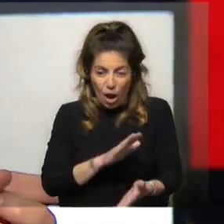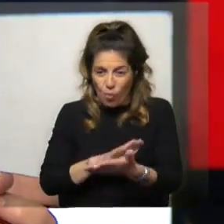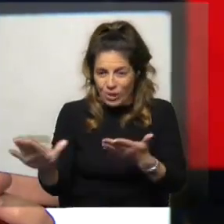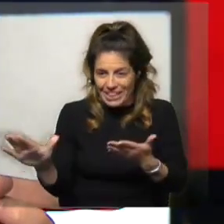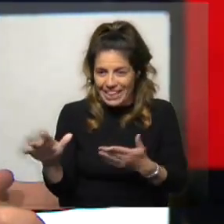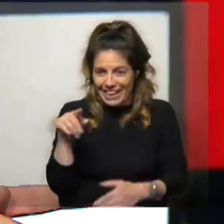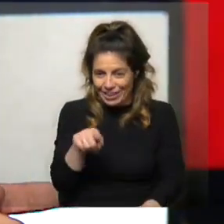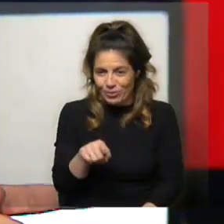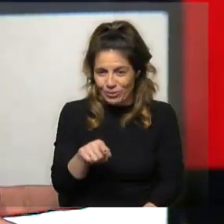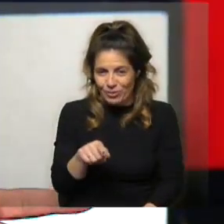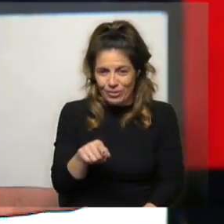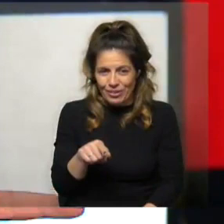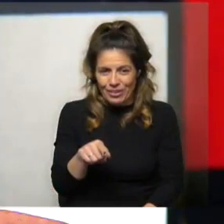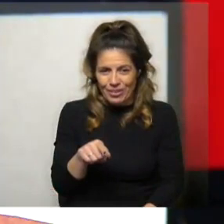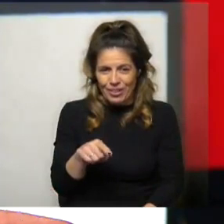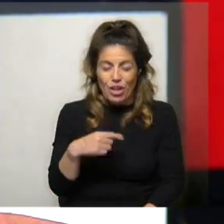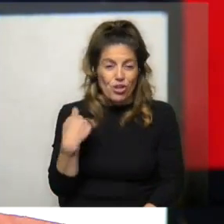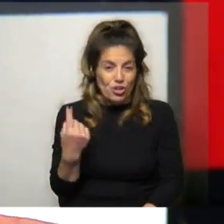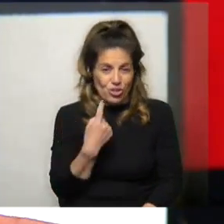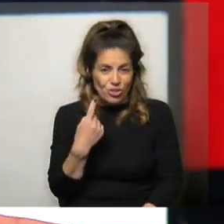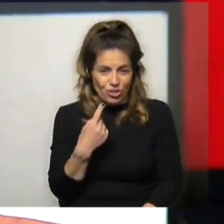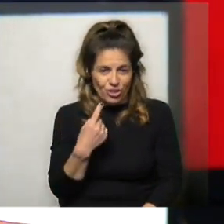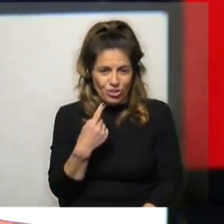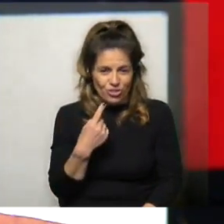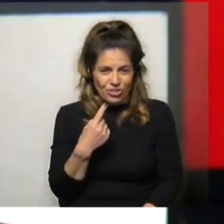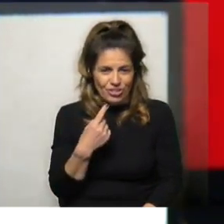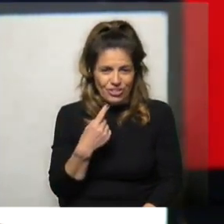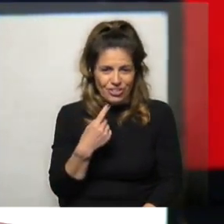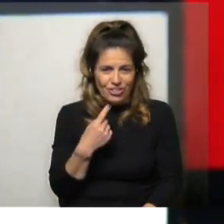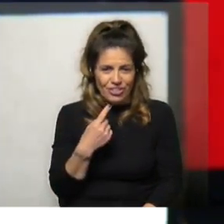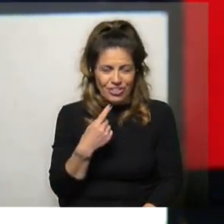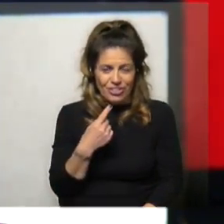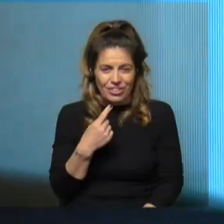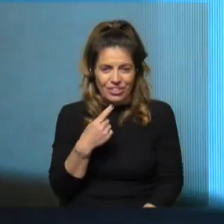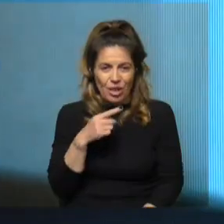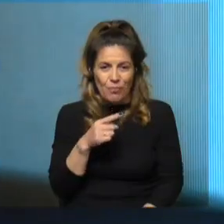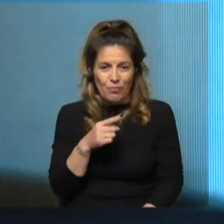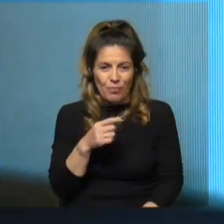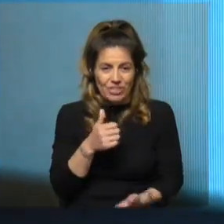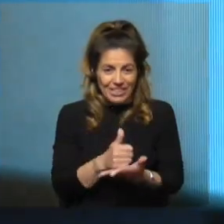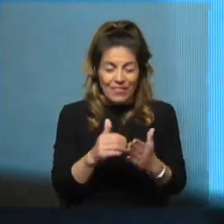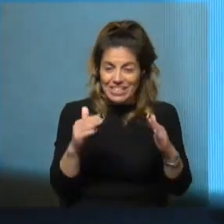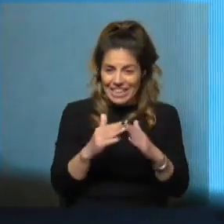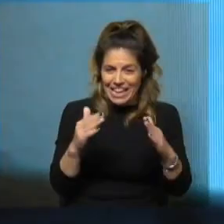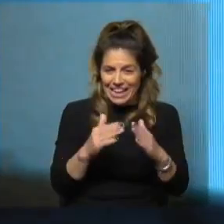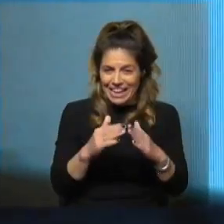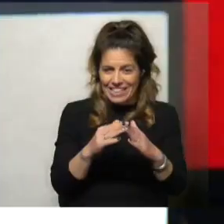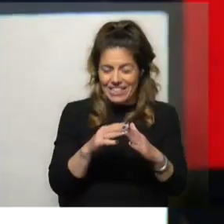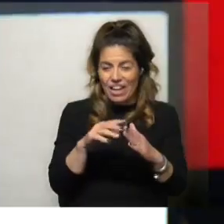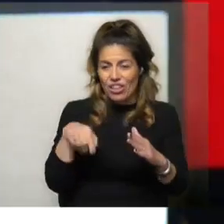tú protagonizar Nosotros estábamos de cobertura Claro en la vos estabas en la casa donde nosotros salimos